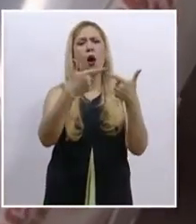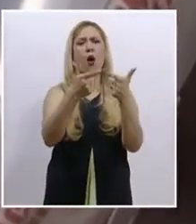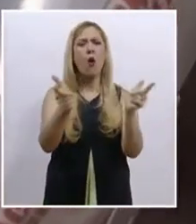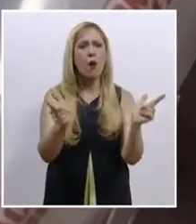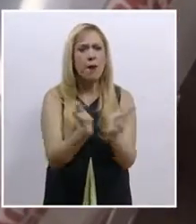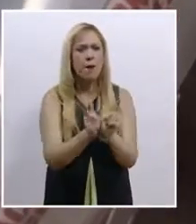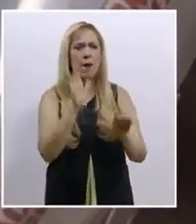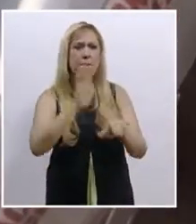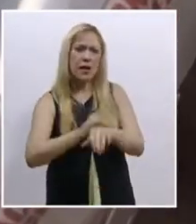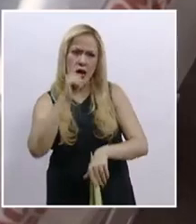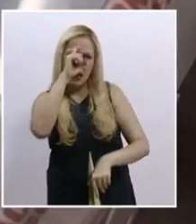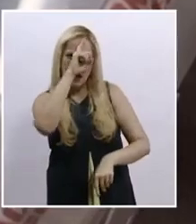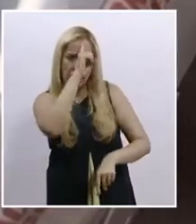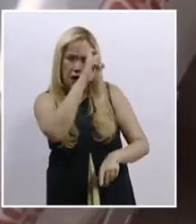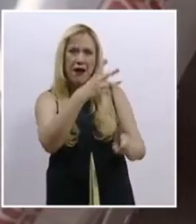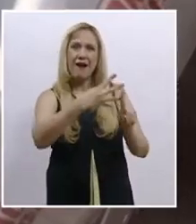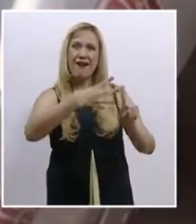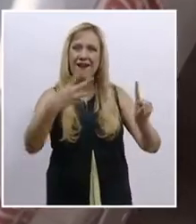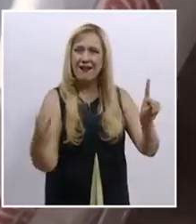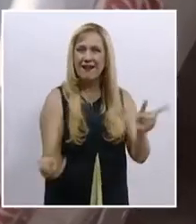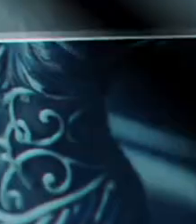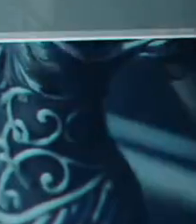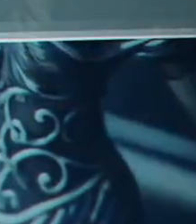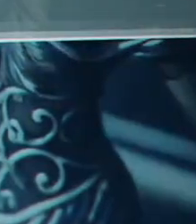en situación de vulnerabilidad.